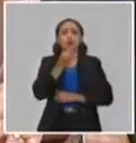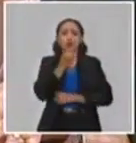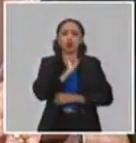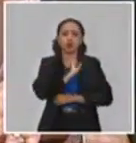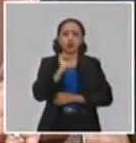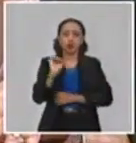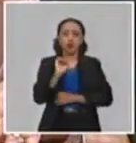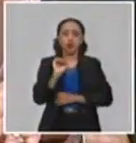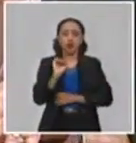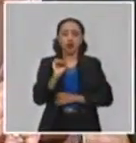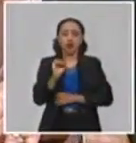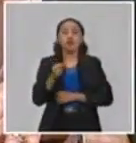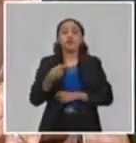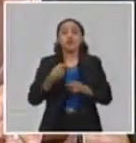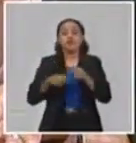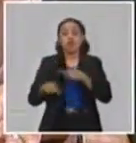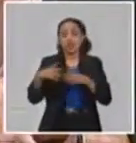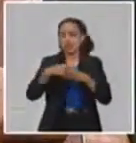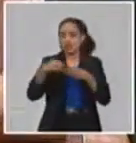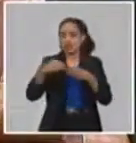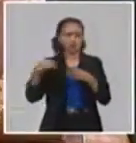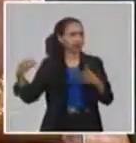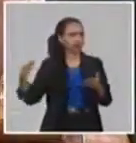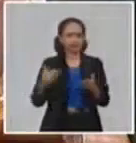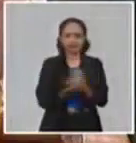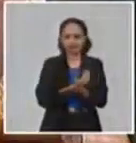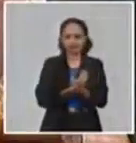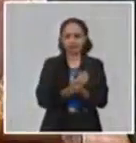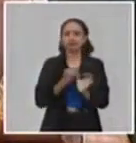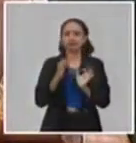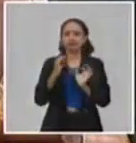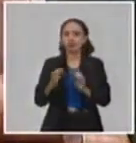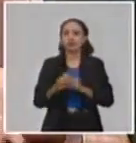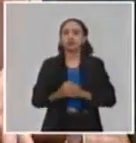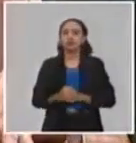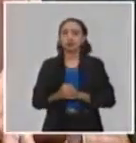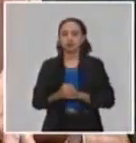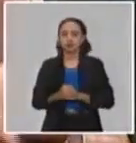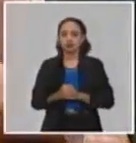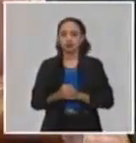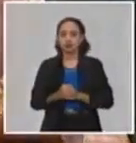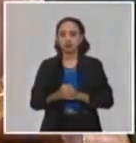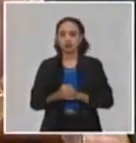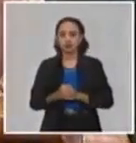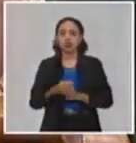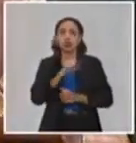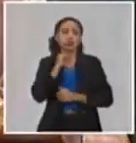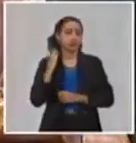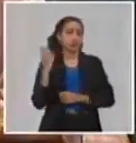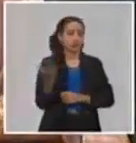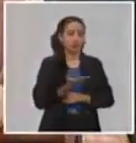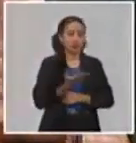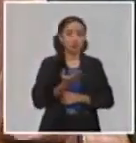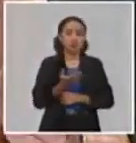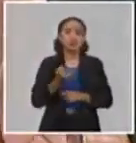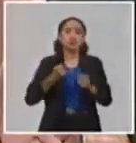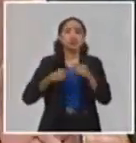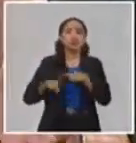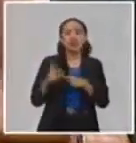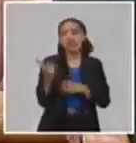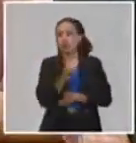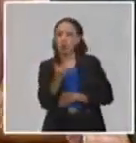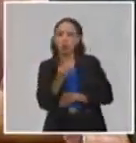en CUC, esto también era un reclamo. En la unidad de la gastronomía funcionaba, o sea, se vendía en CUP o en